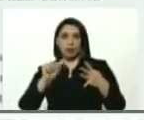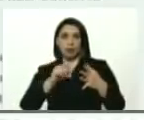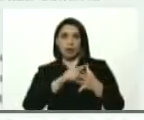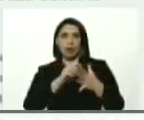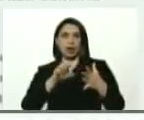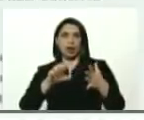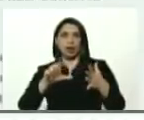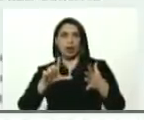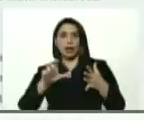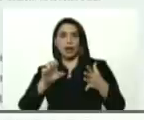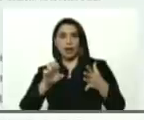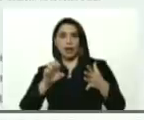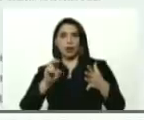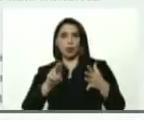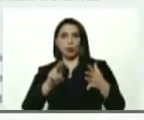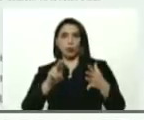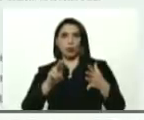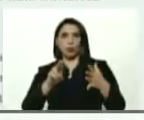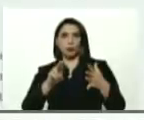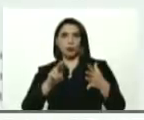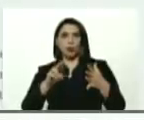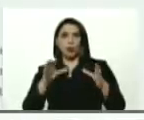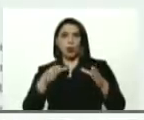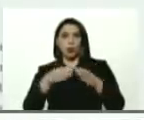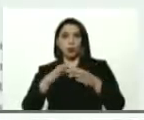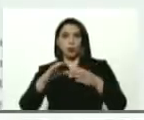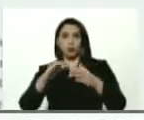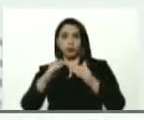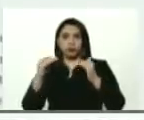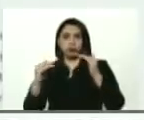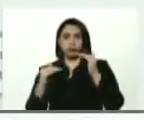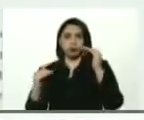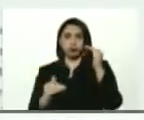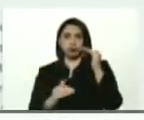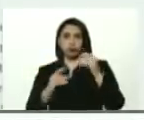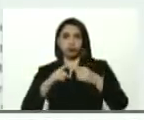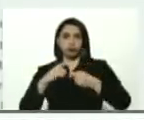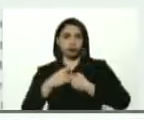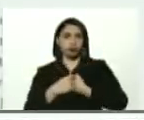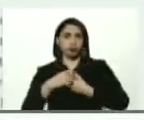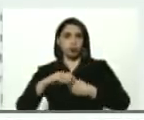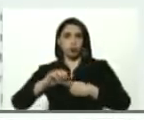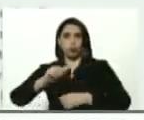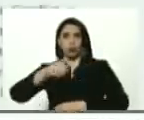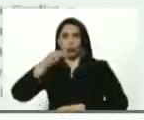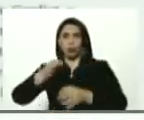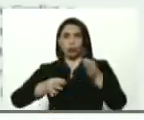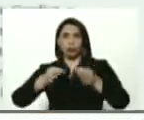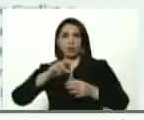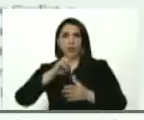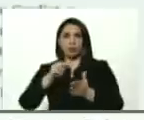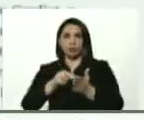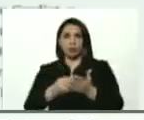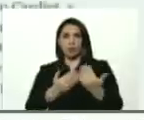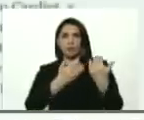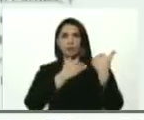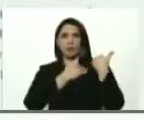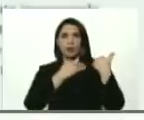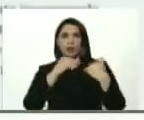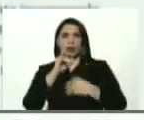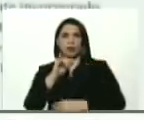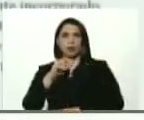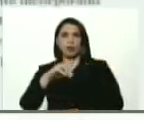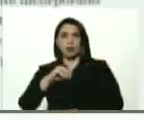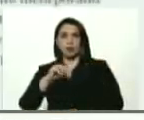Ali Borrego. Los órganos subordinados del CNE quedan conformados así. La Junta Nacional Electoral la preside la rectora Indira